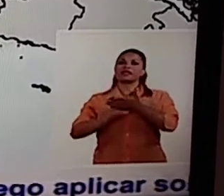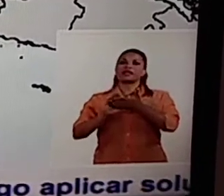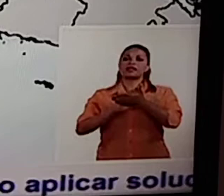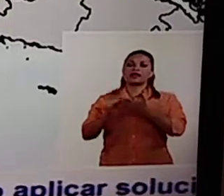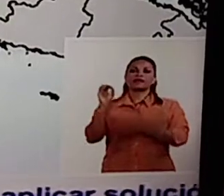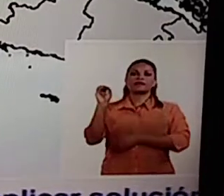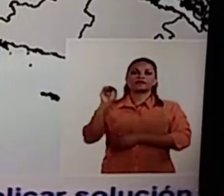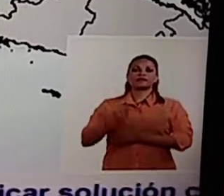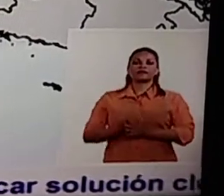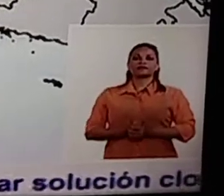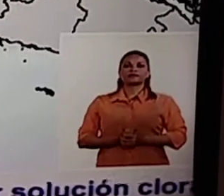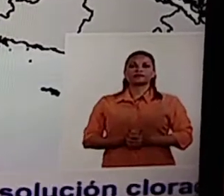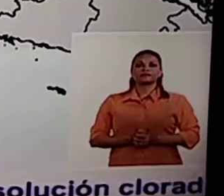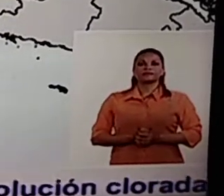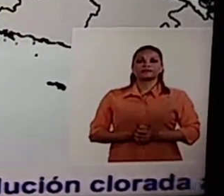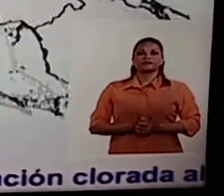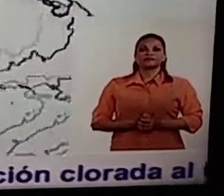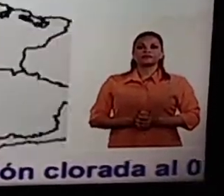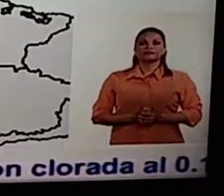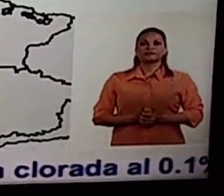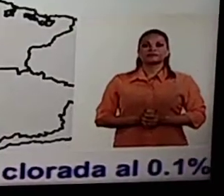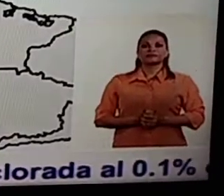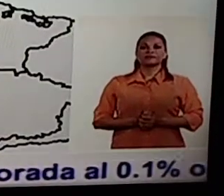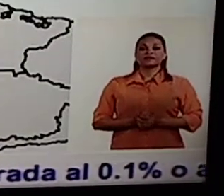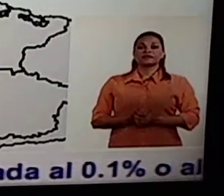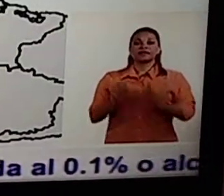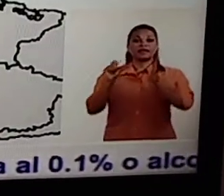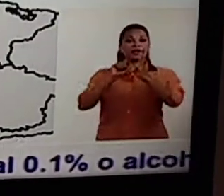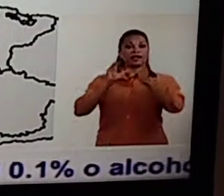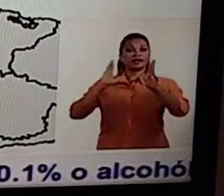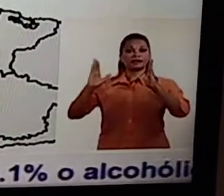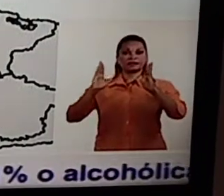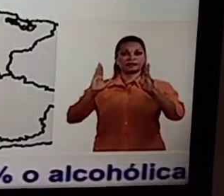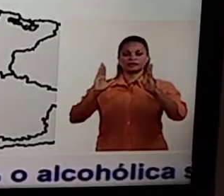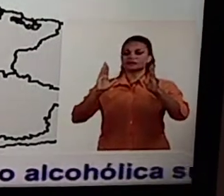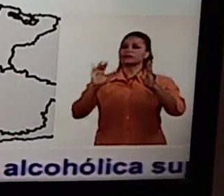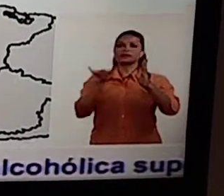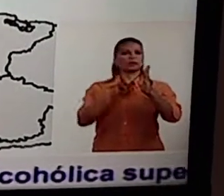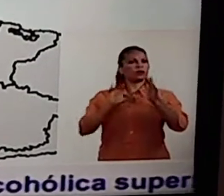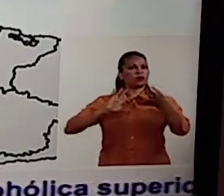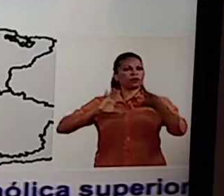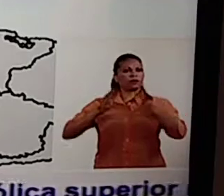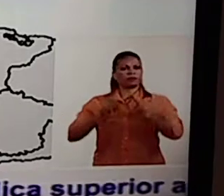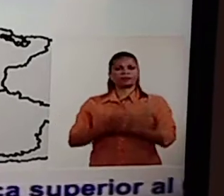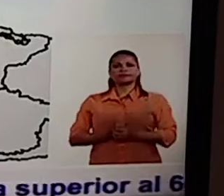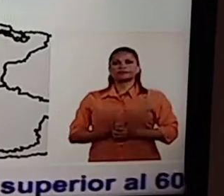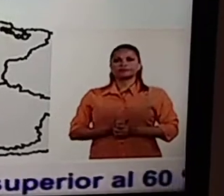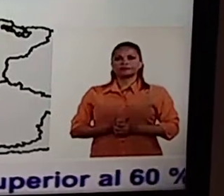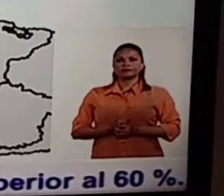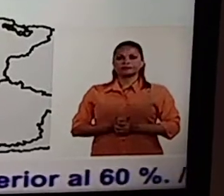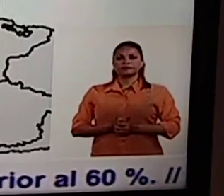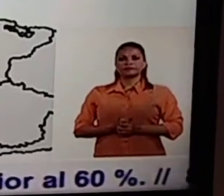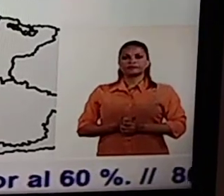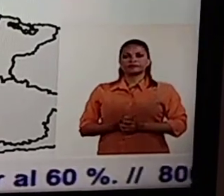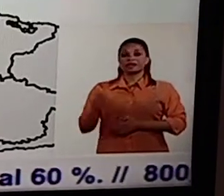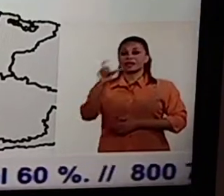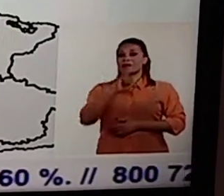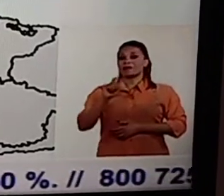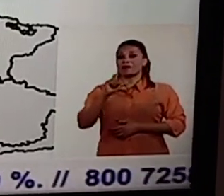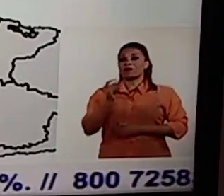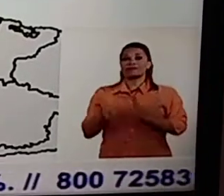de COVID-19. El centro también complejo, ahí lo tiene, Camagüey con la cifra mayor,